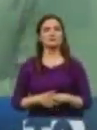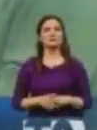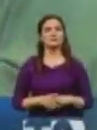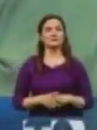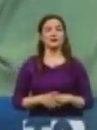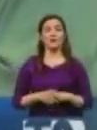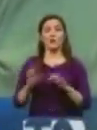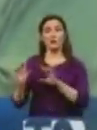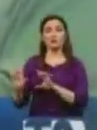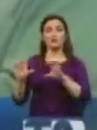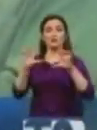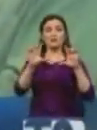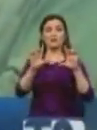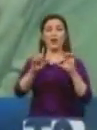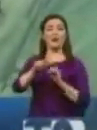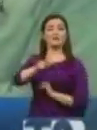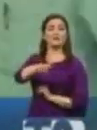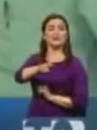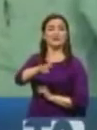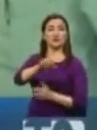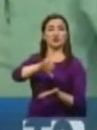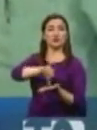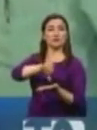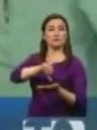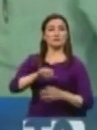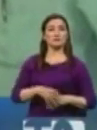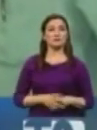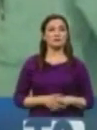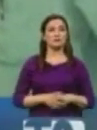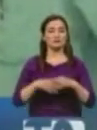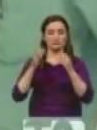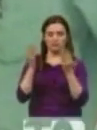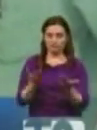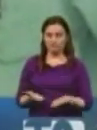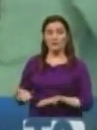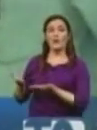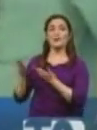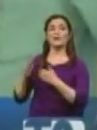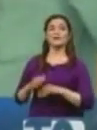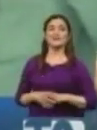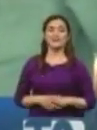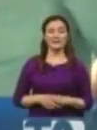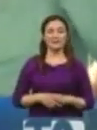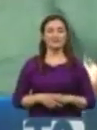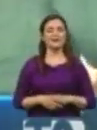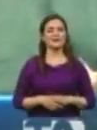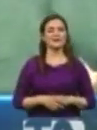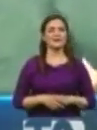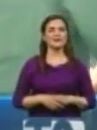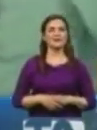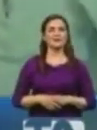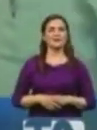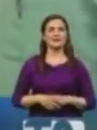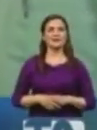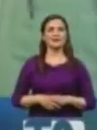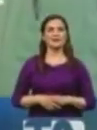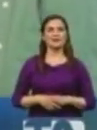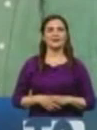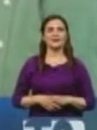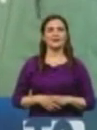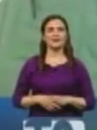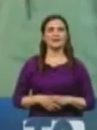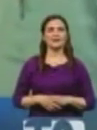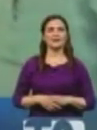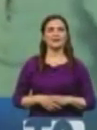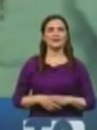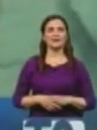acto protocolario le hizo la entrega de las llaves de la ciudad. Le damos la más cordial bienvenida y con toda la sencillez, pero al mismo